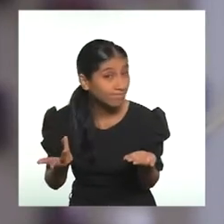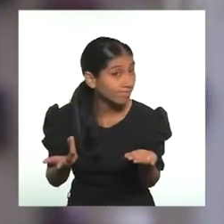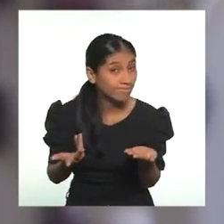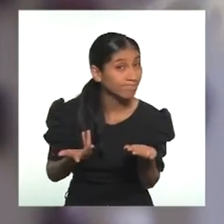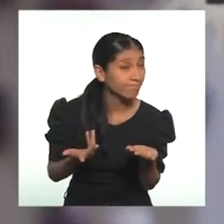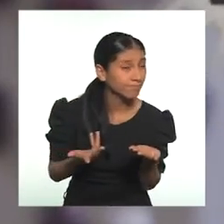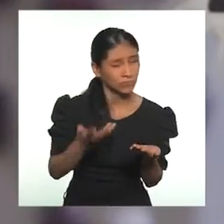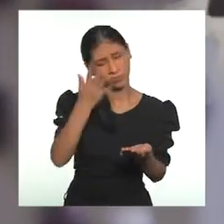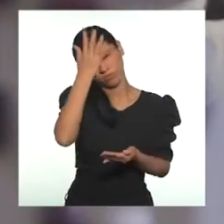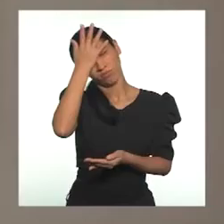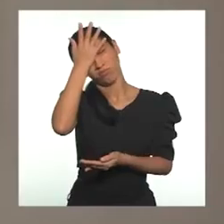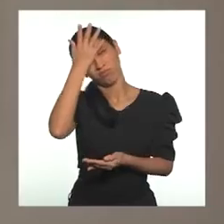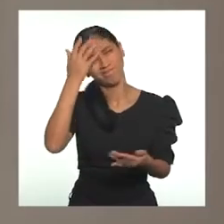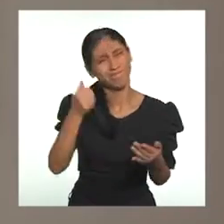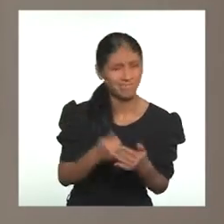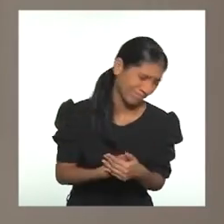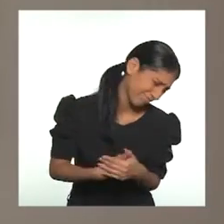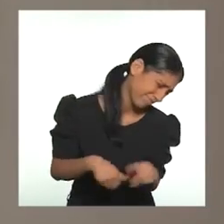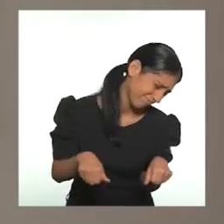comer.